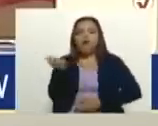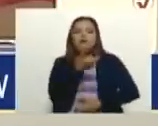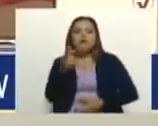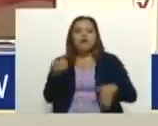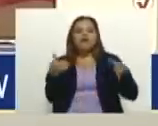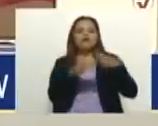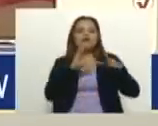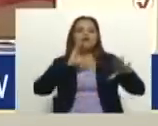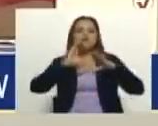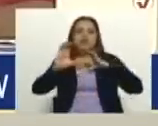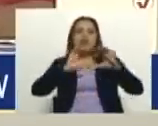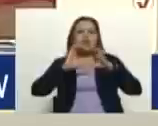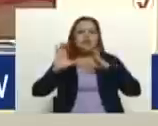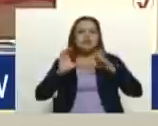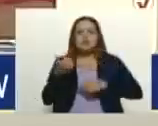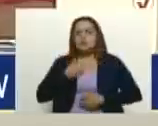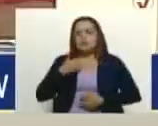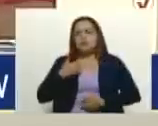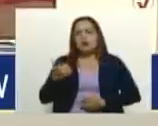de comunicación lo que quieran